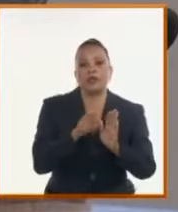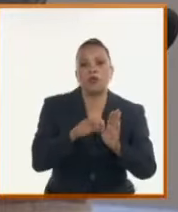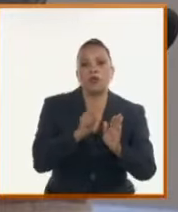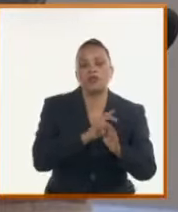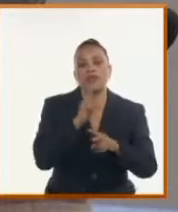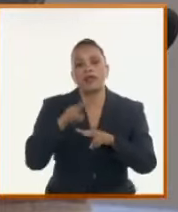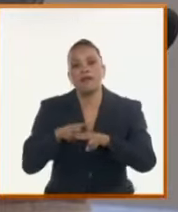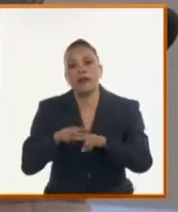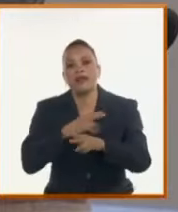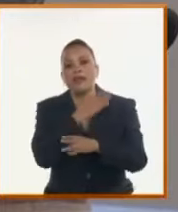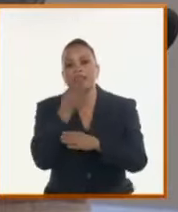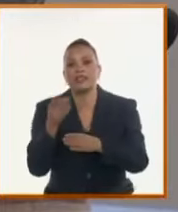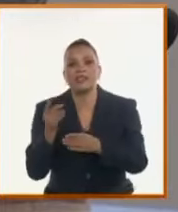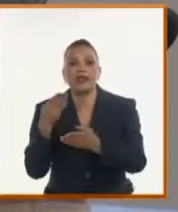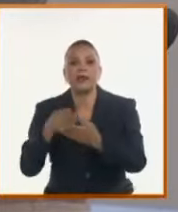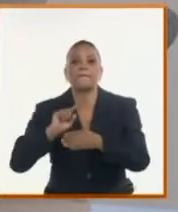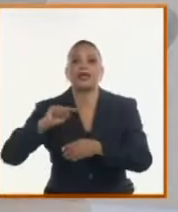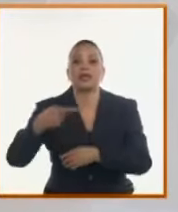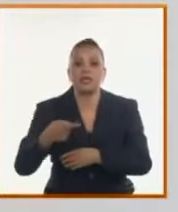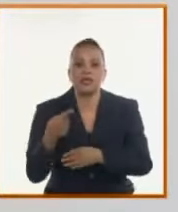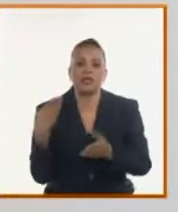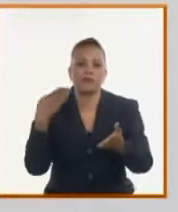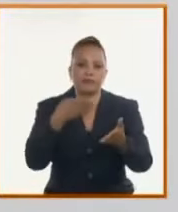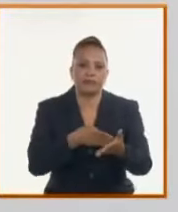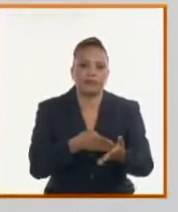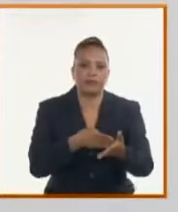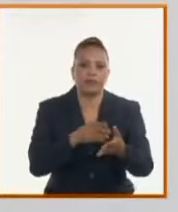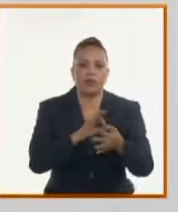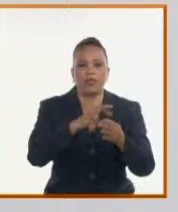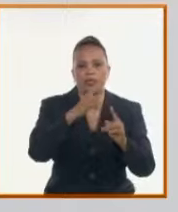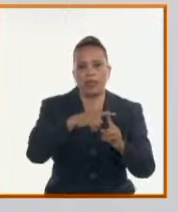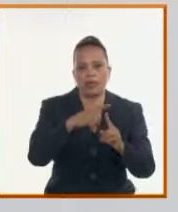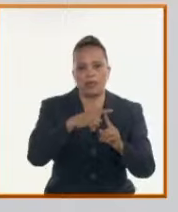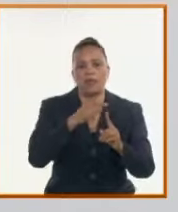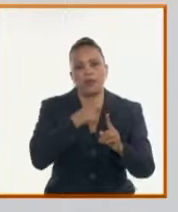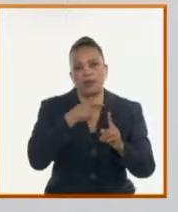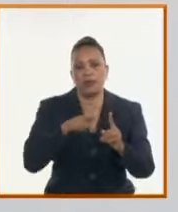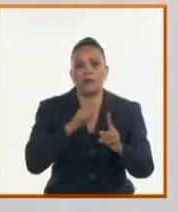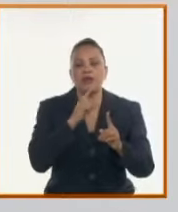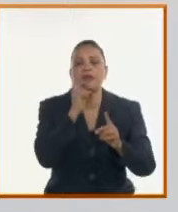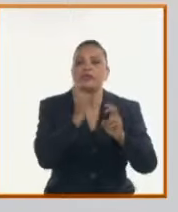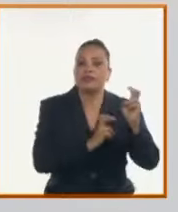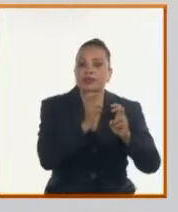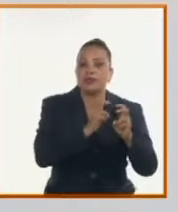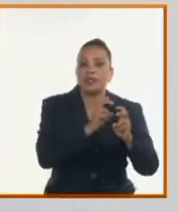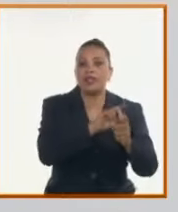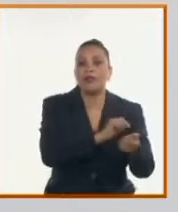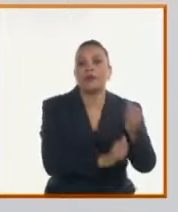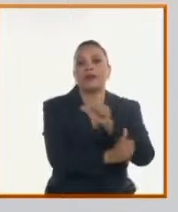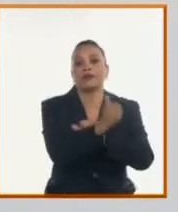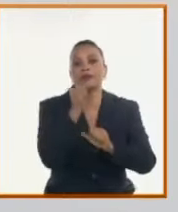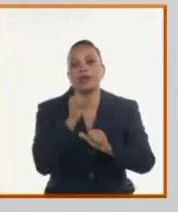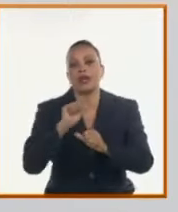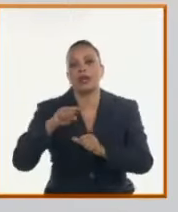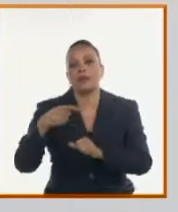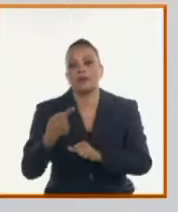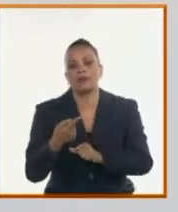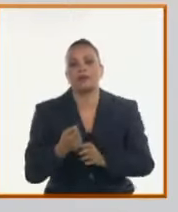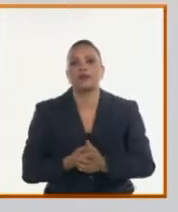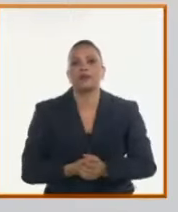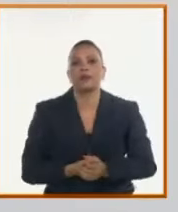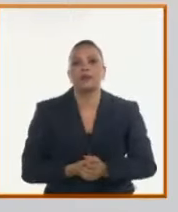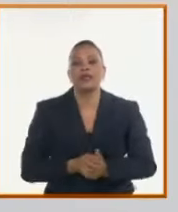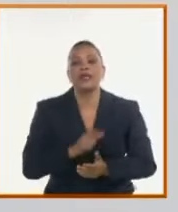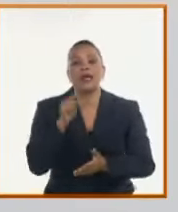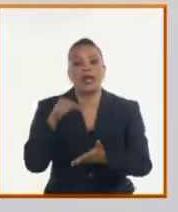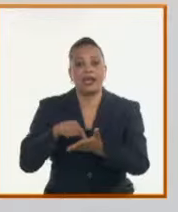Habana Llega mañana a su destino ahí se Se atiende en los talleres y retorna al próximo día por lo tanto llega el